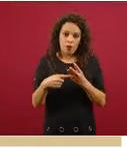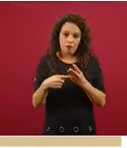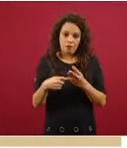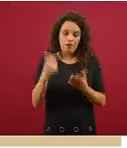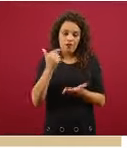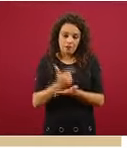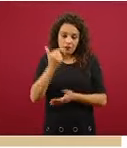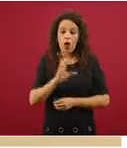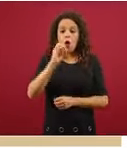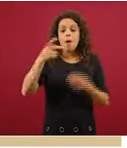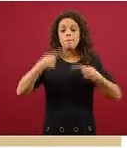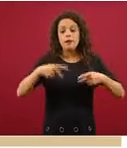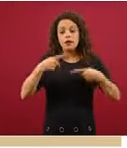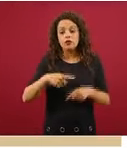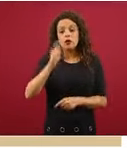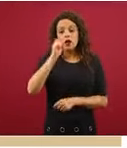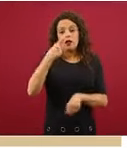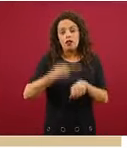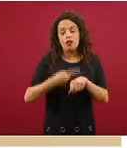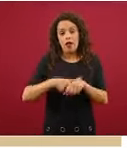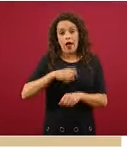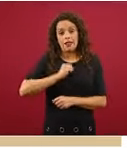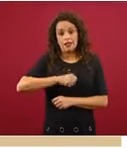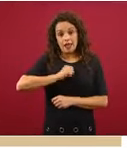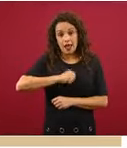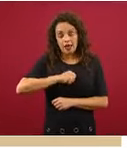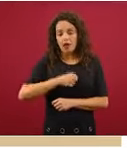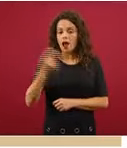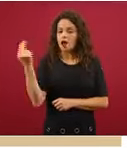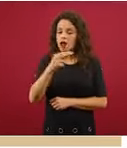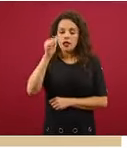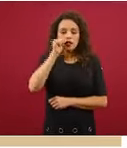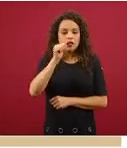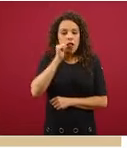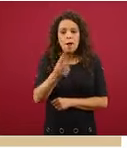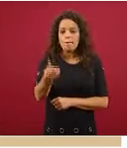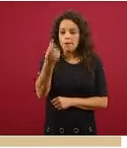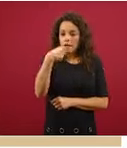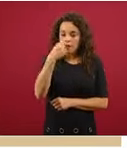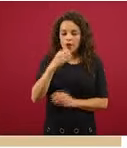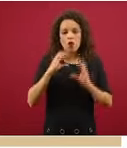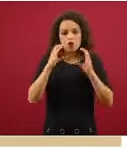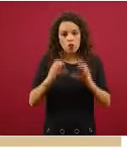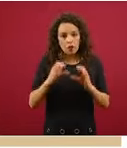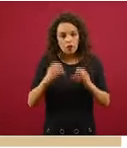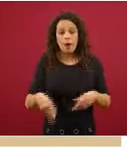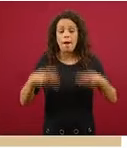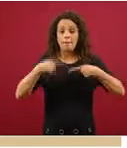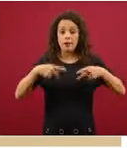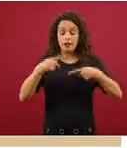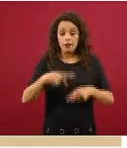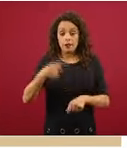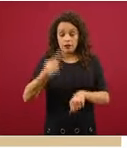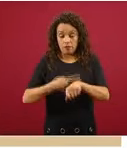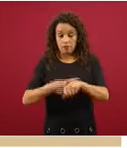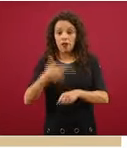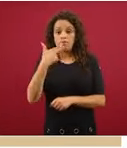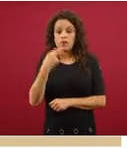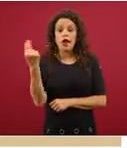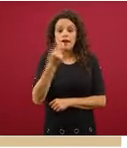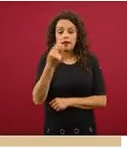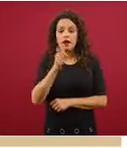de tener su tratamiento siempre. Las personas que viven con diabetes, tener su glucosa o su